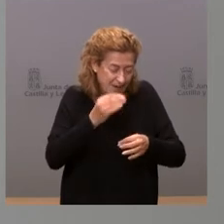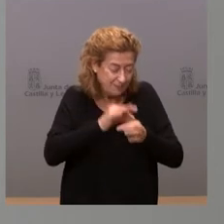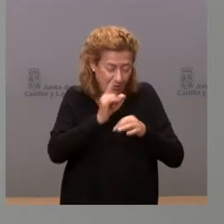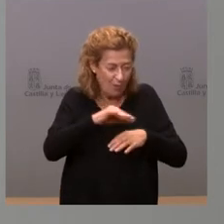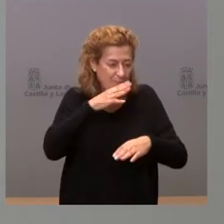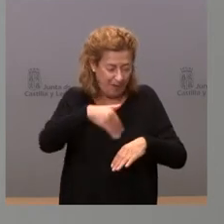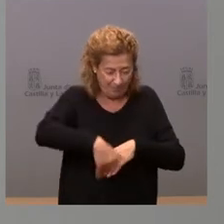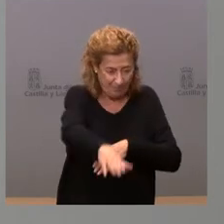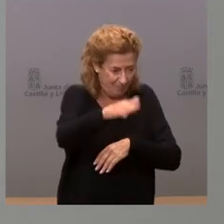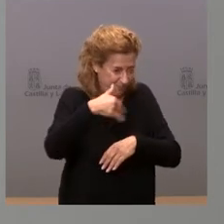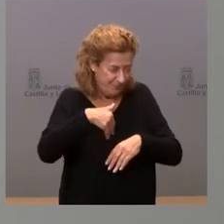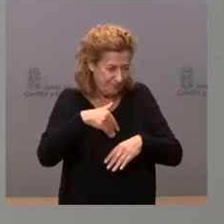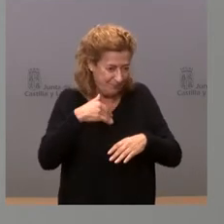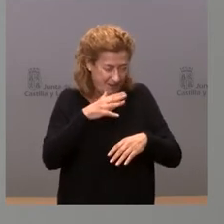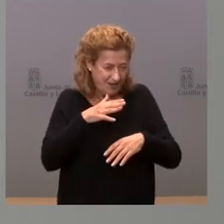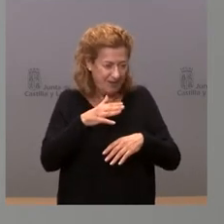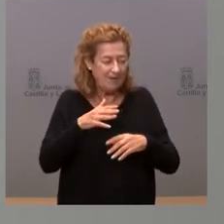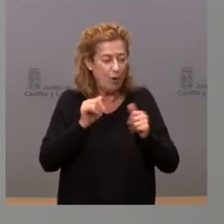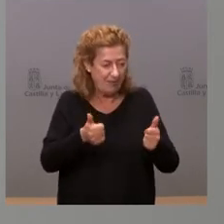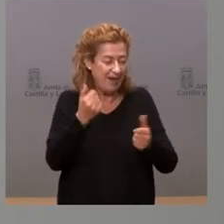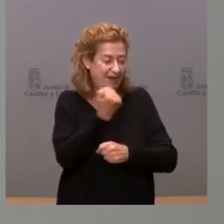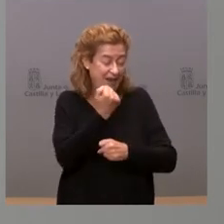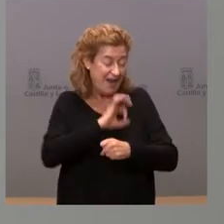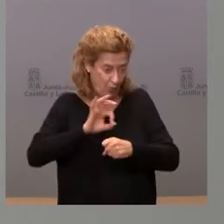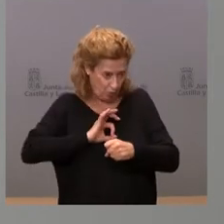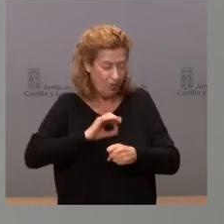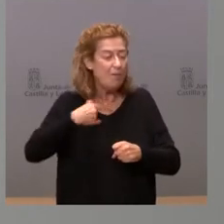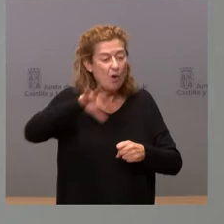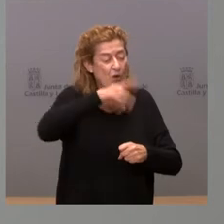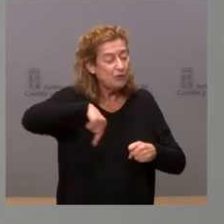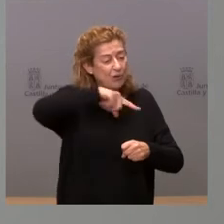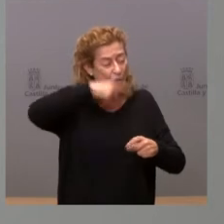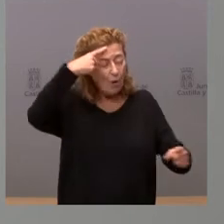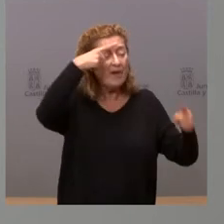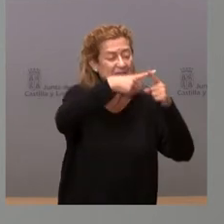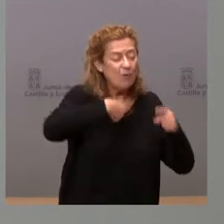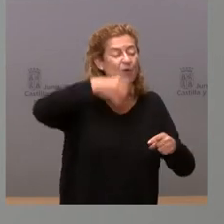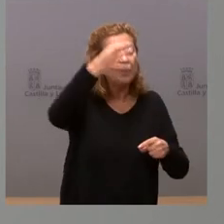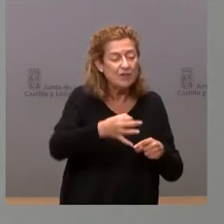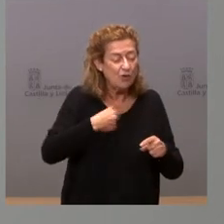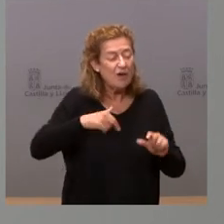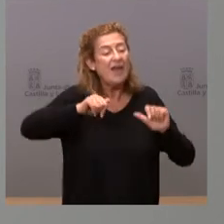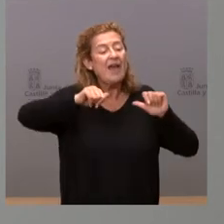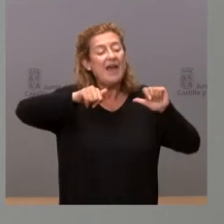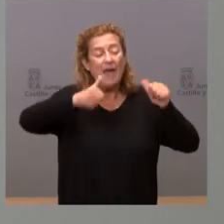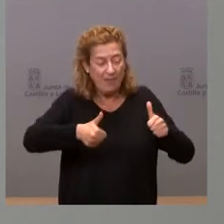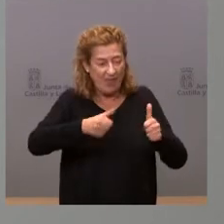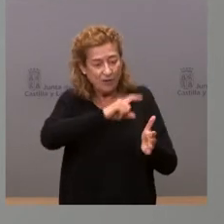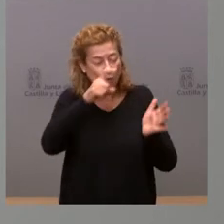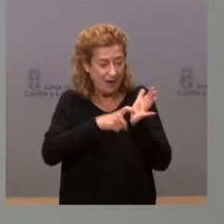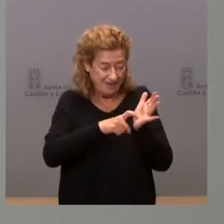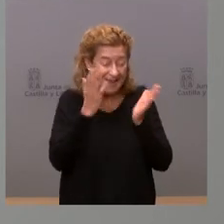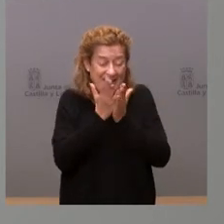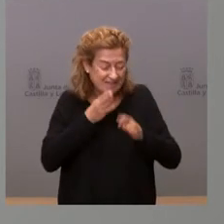en muchas ocasiones con nuestro nuestro objetivo y nuestra decisión es empezar con presencialidad totalmente y